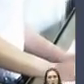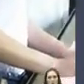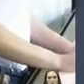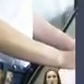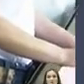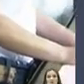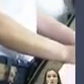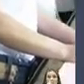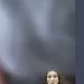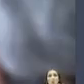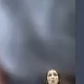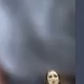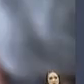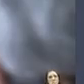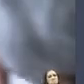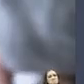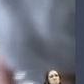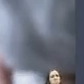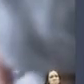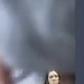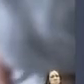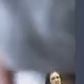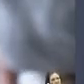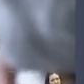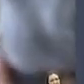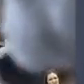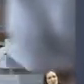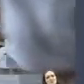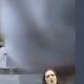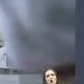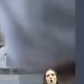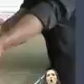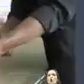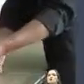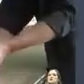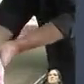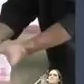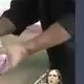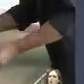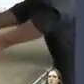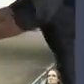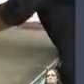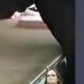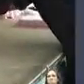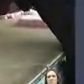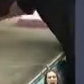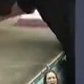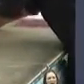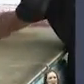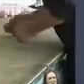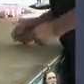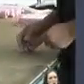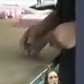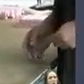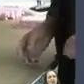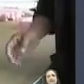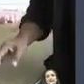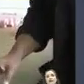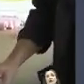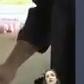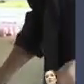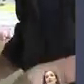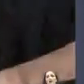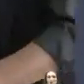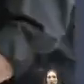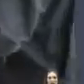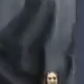para el próximo año estaría cerca o debería ser cerca del 11%, prácticamente 98.000 pesos, muy cerca